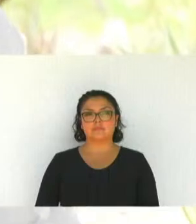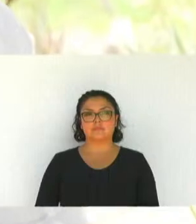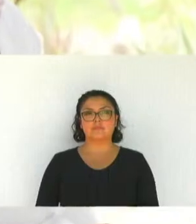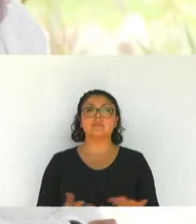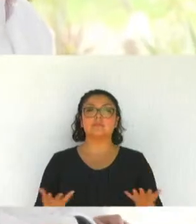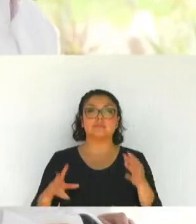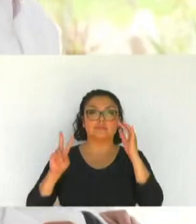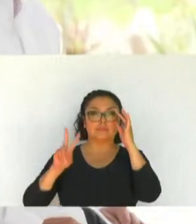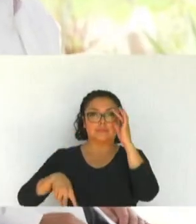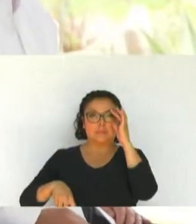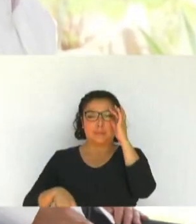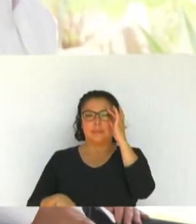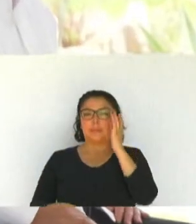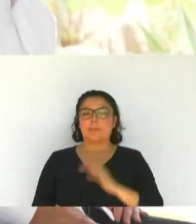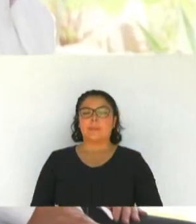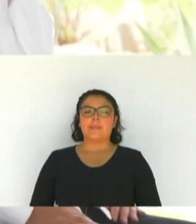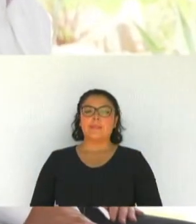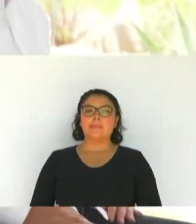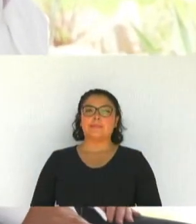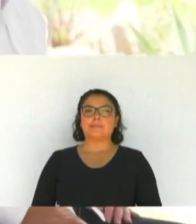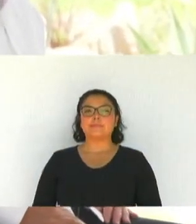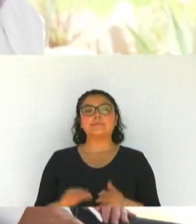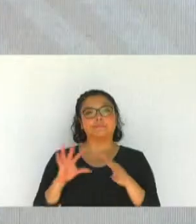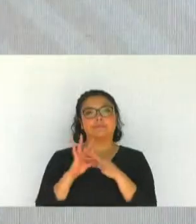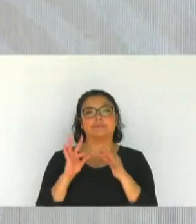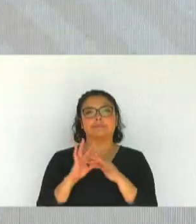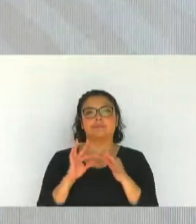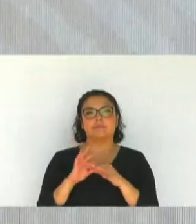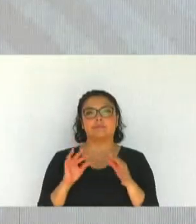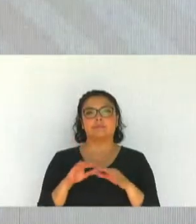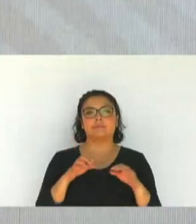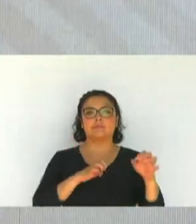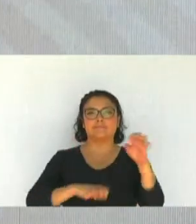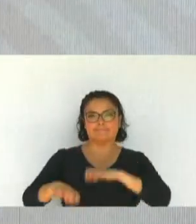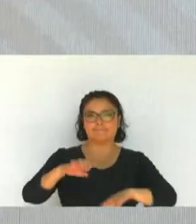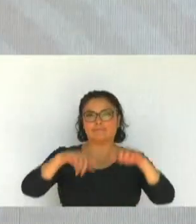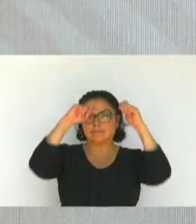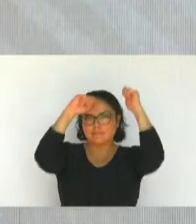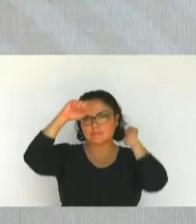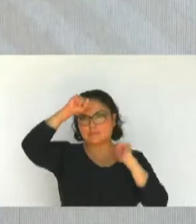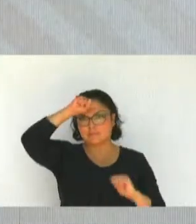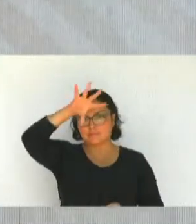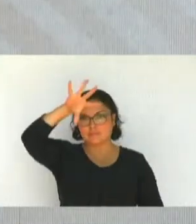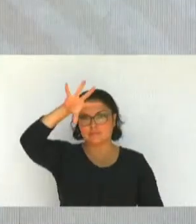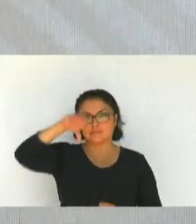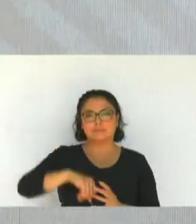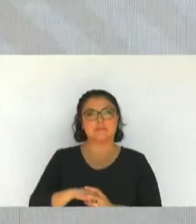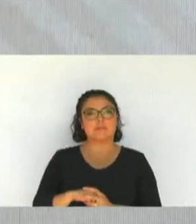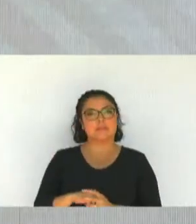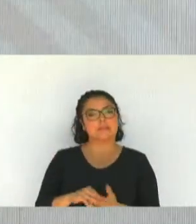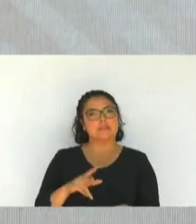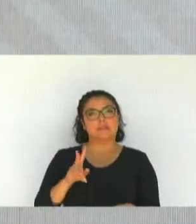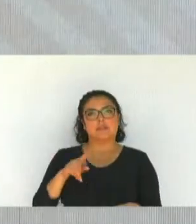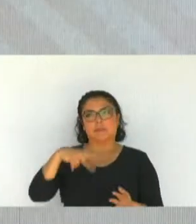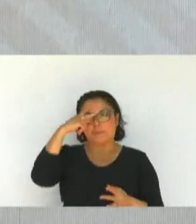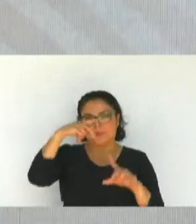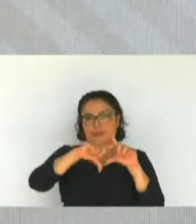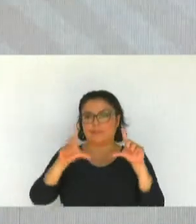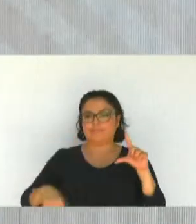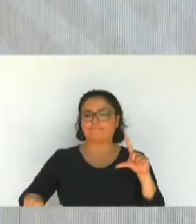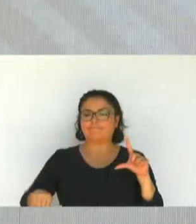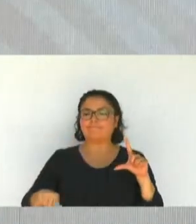Es cierto lo que se ha manifestado. La minería significa mucho para nuestro país. Es la